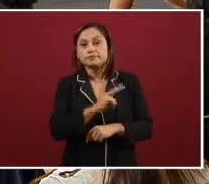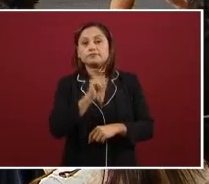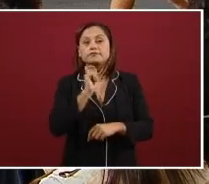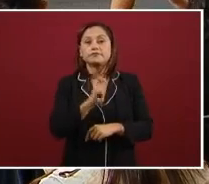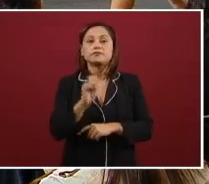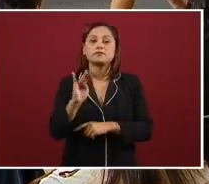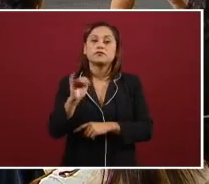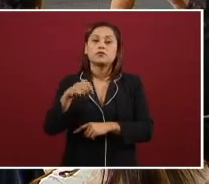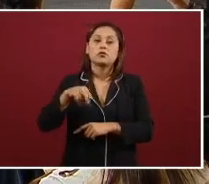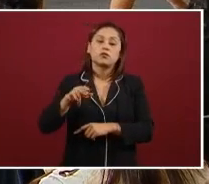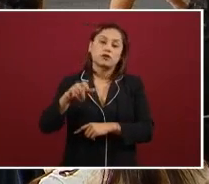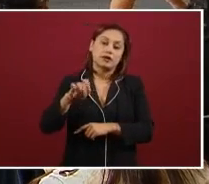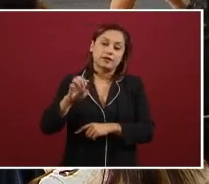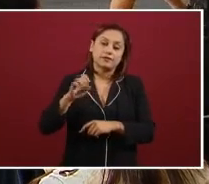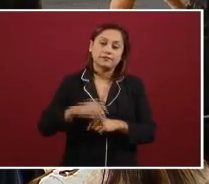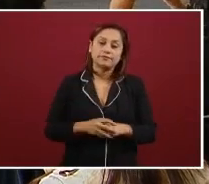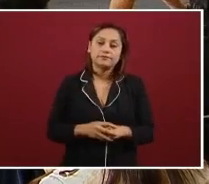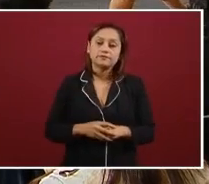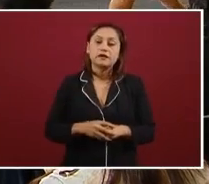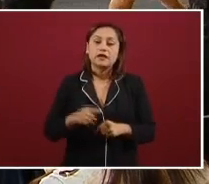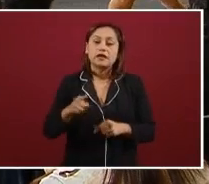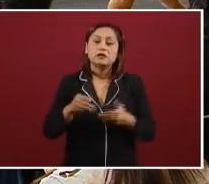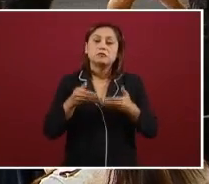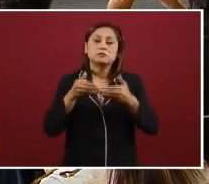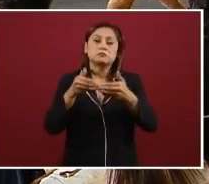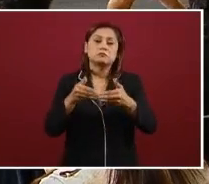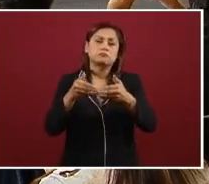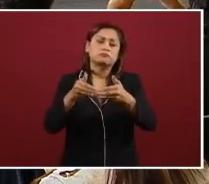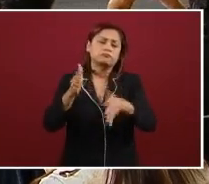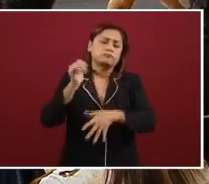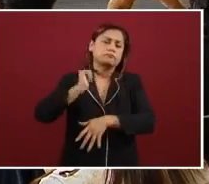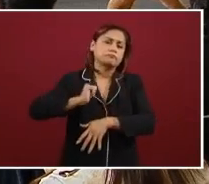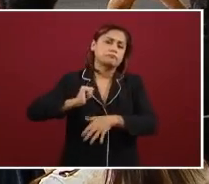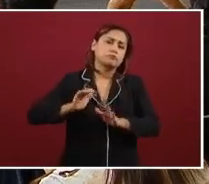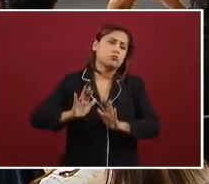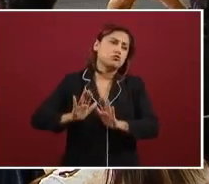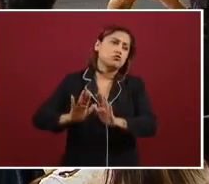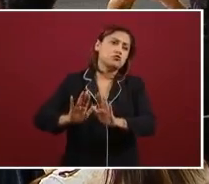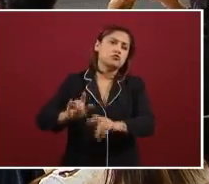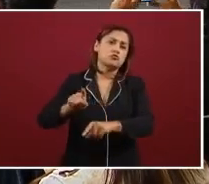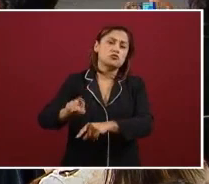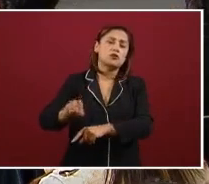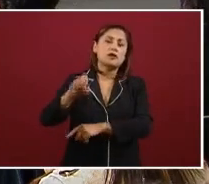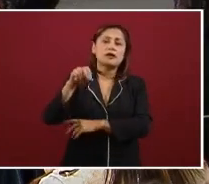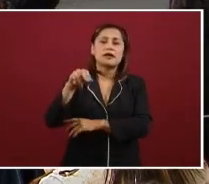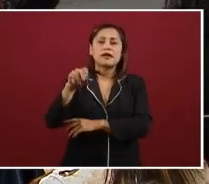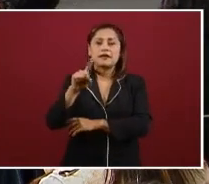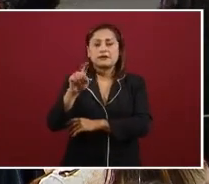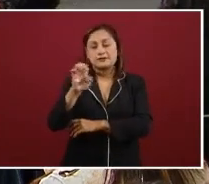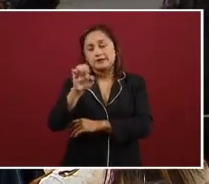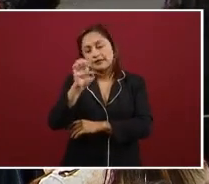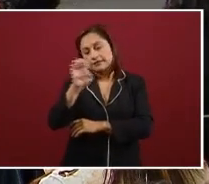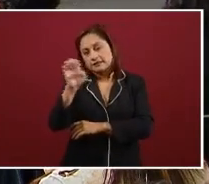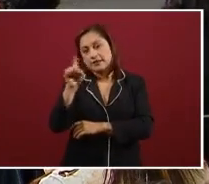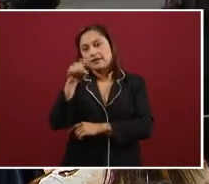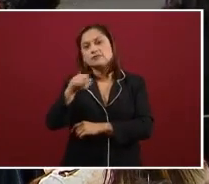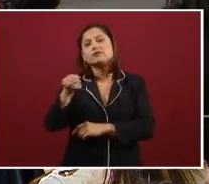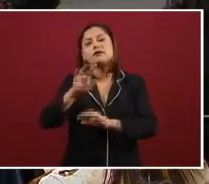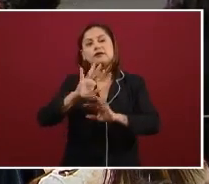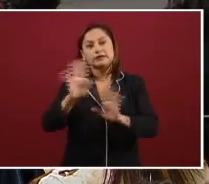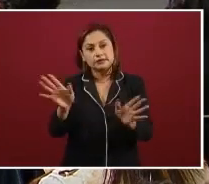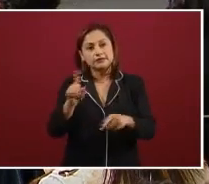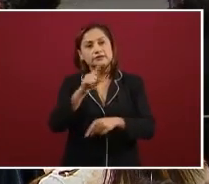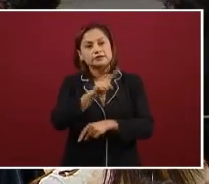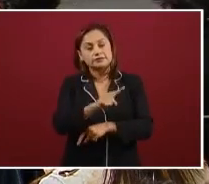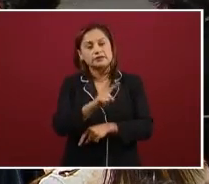Quelsol, es un buque que estaba abandonado allí en Ensenada, se están haciendo los trámites ya para adjudicarlo a